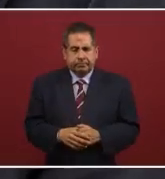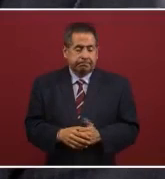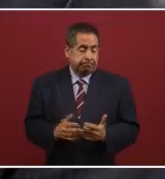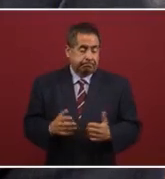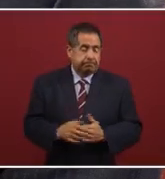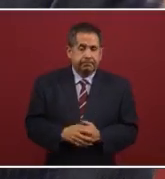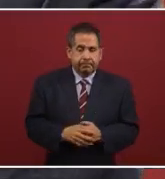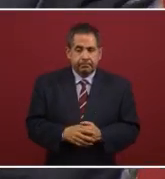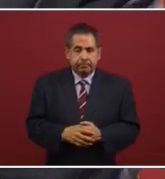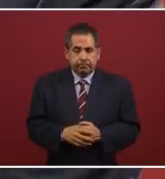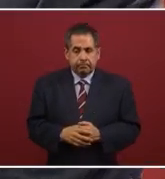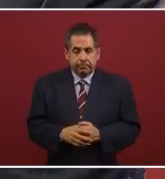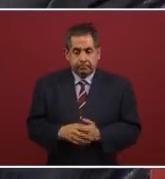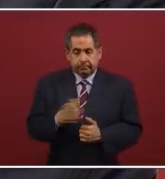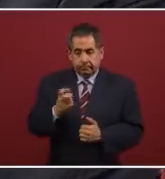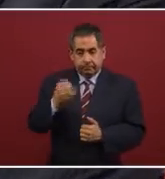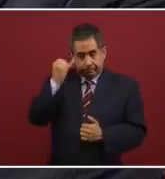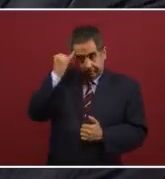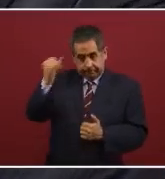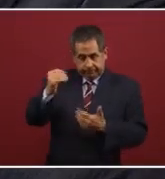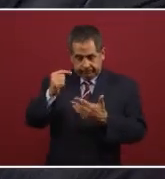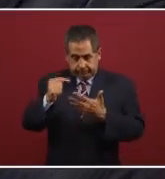en este marco